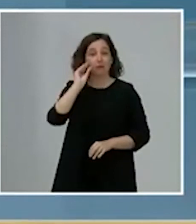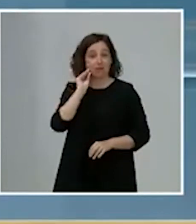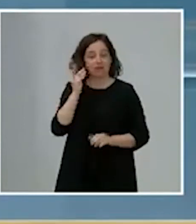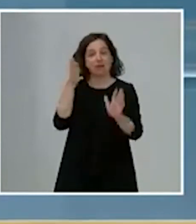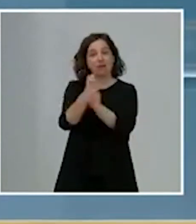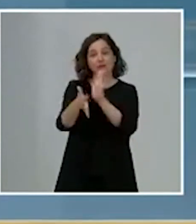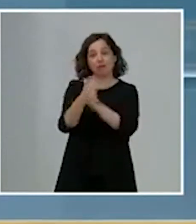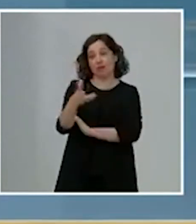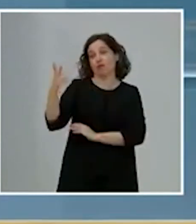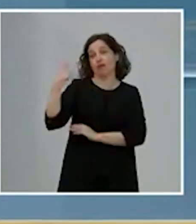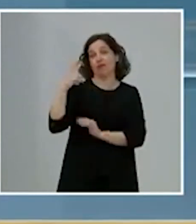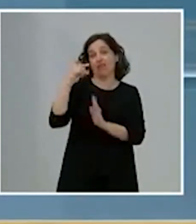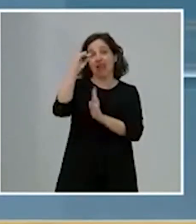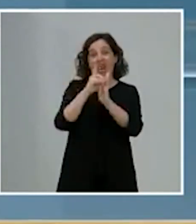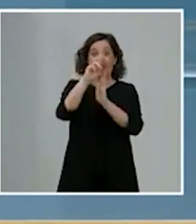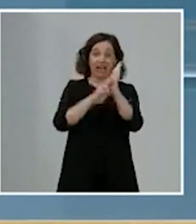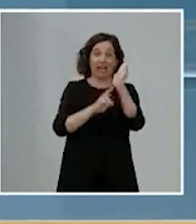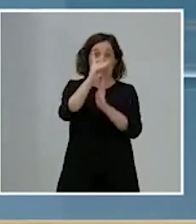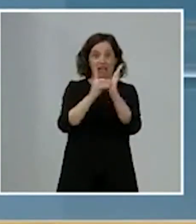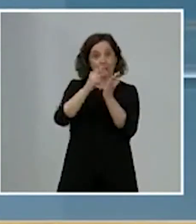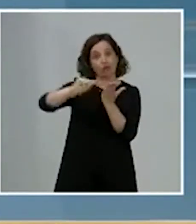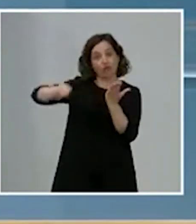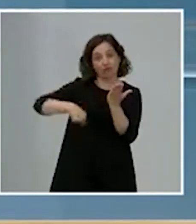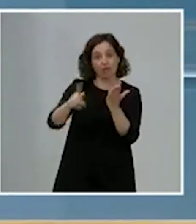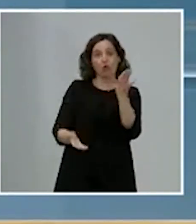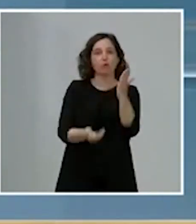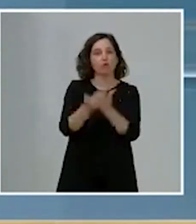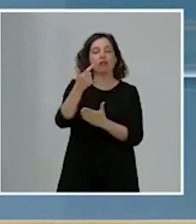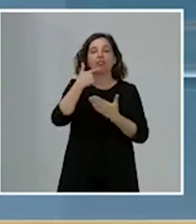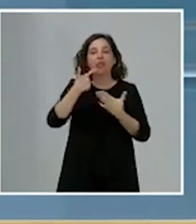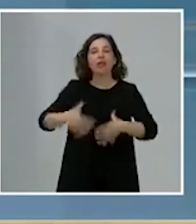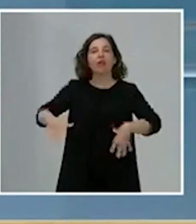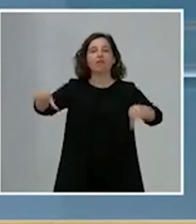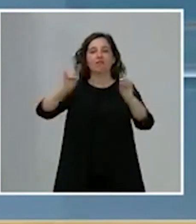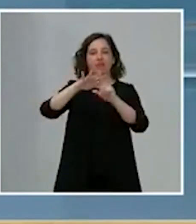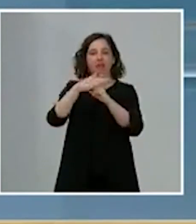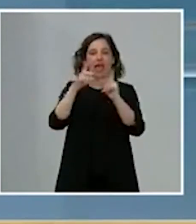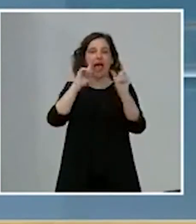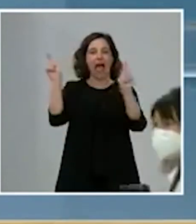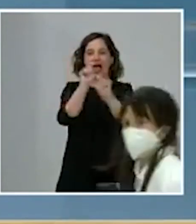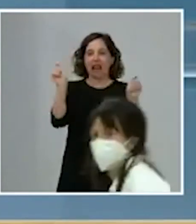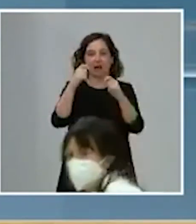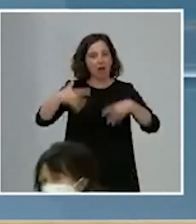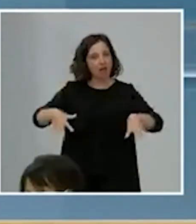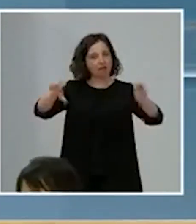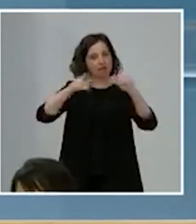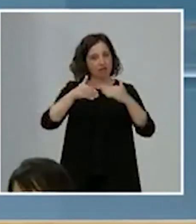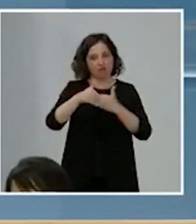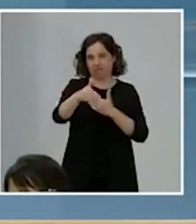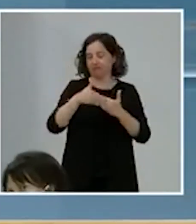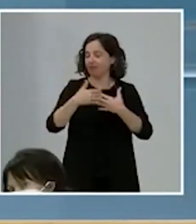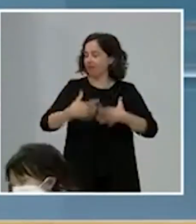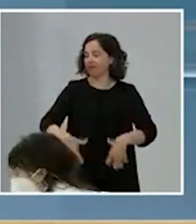que firmaba en el día de hoy y que manifiesta el levantamiento del estado de alarma en nuestra comunidad autónoma y, por